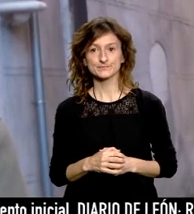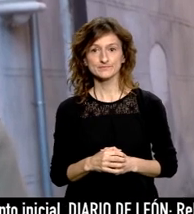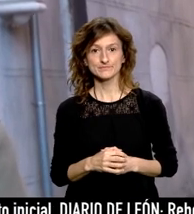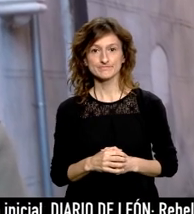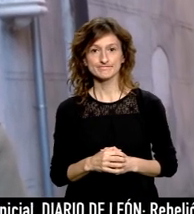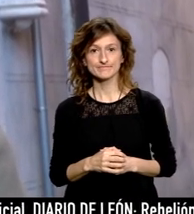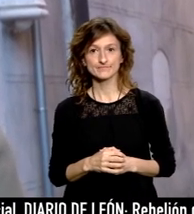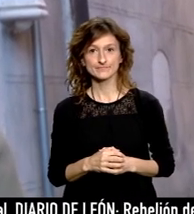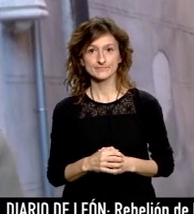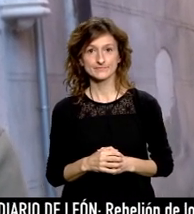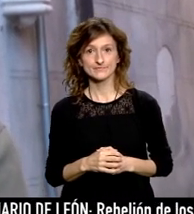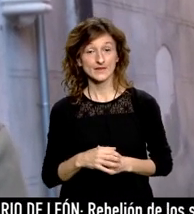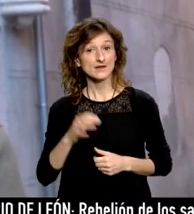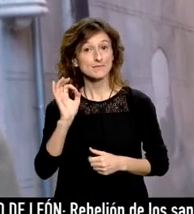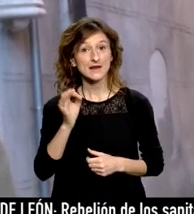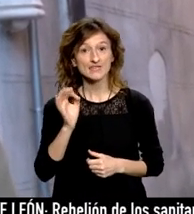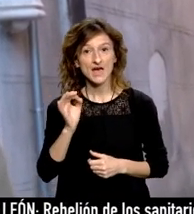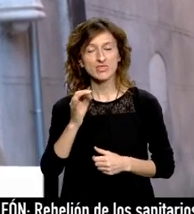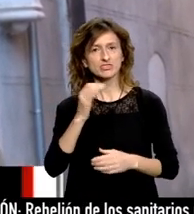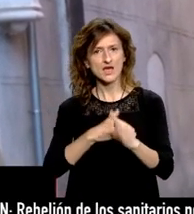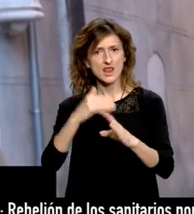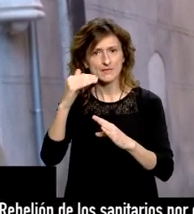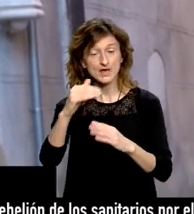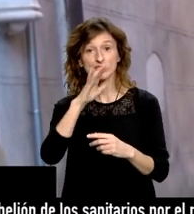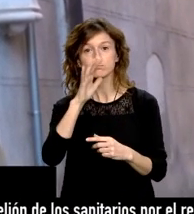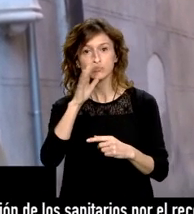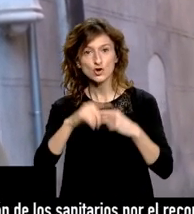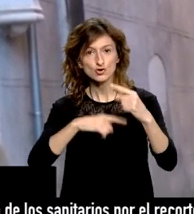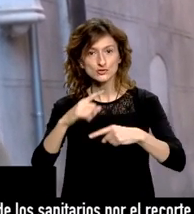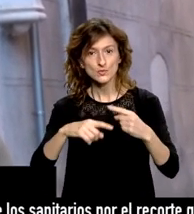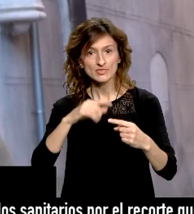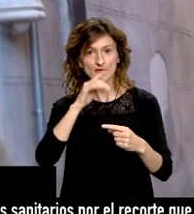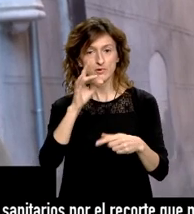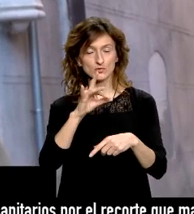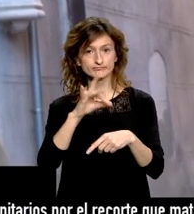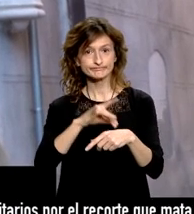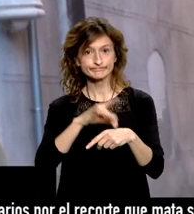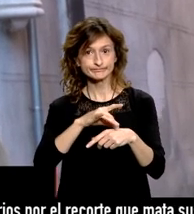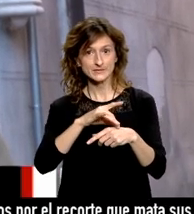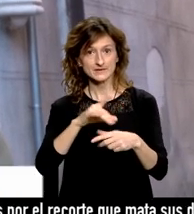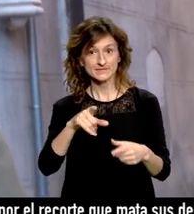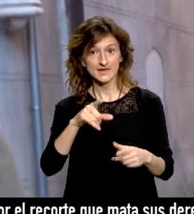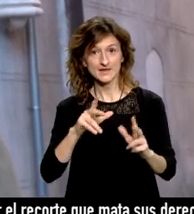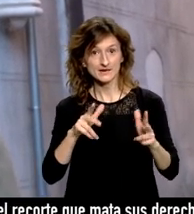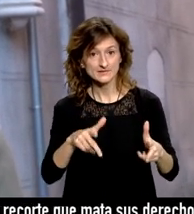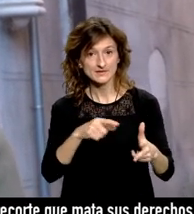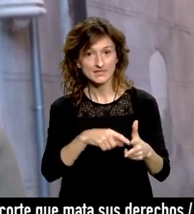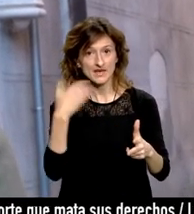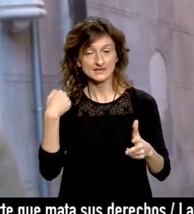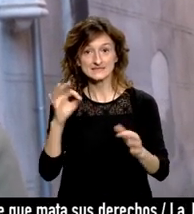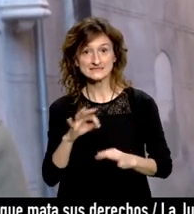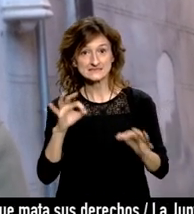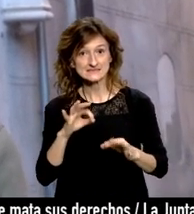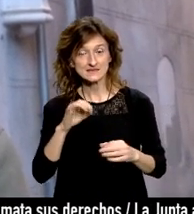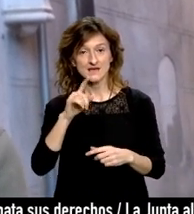Es cierto que hay una incidencia elevada, fundamentalmente también como consecuencia del brote en el centro sociosanitario, que no habían tenido nada